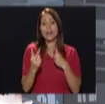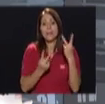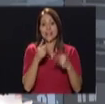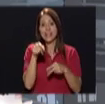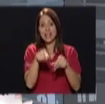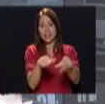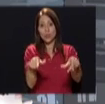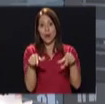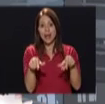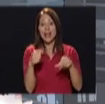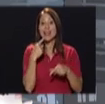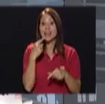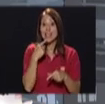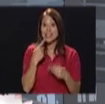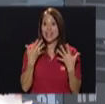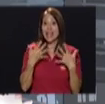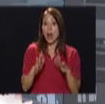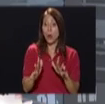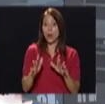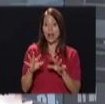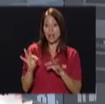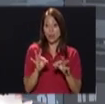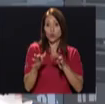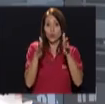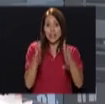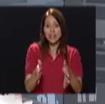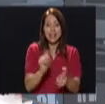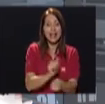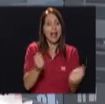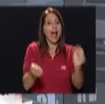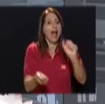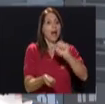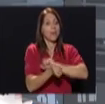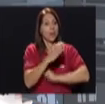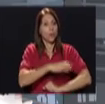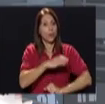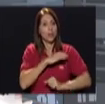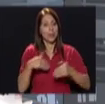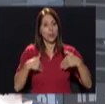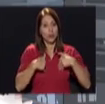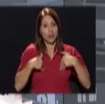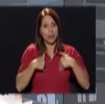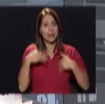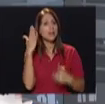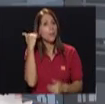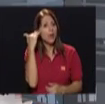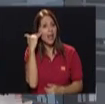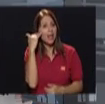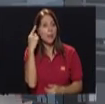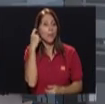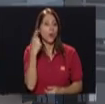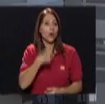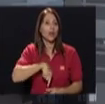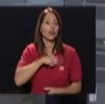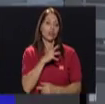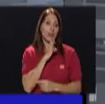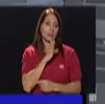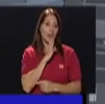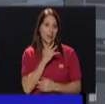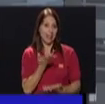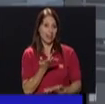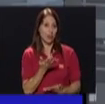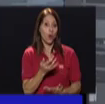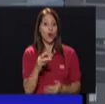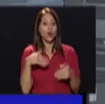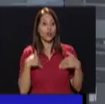el contacto con los turistas ha cambiado negativamente el comportamiento de los animales de la zona. ¿Por qué? Por